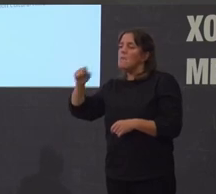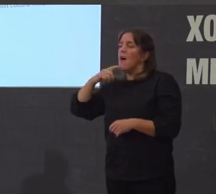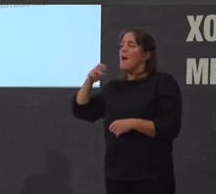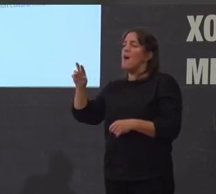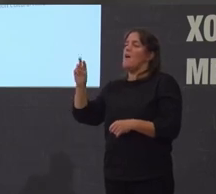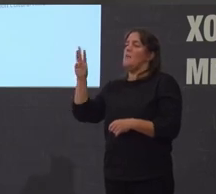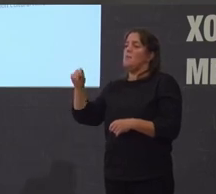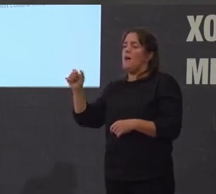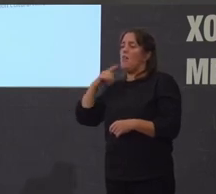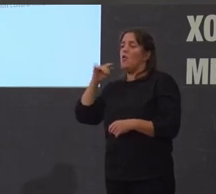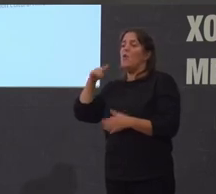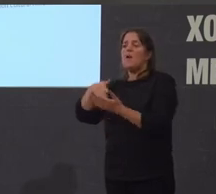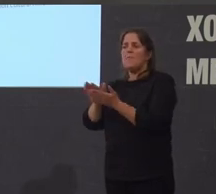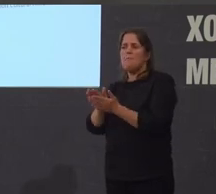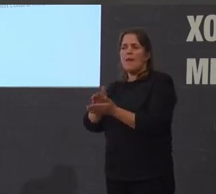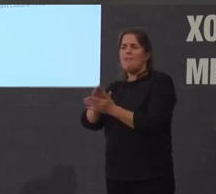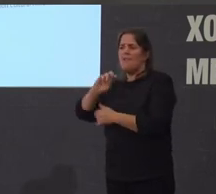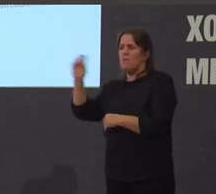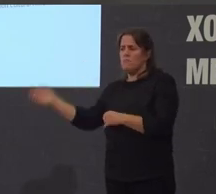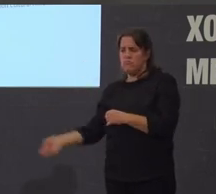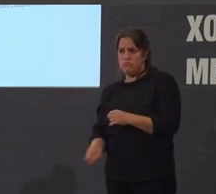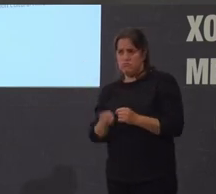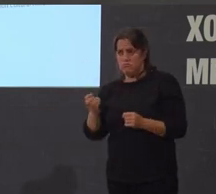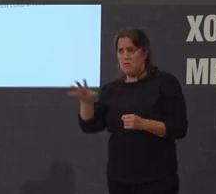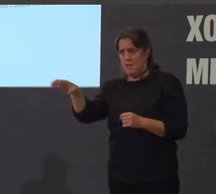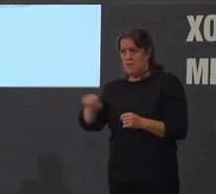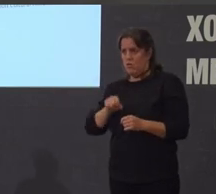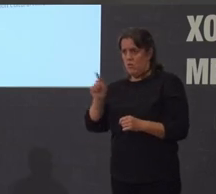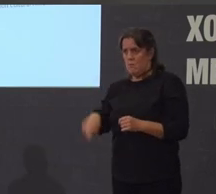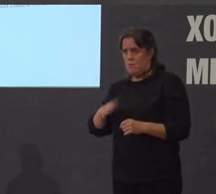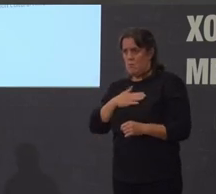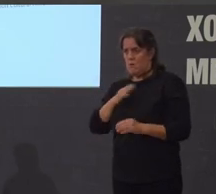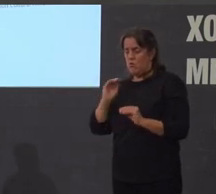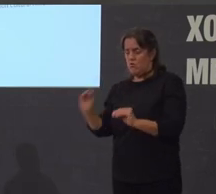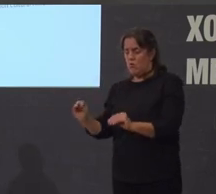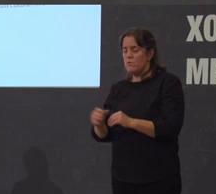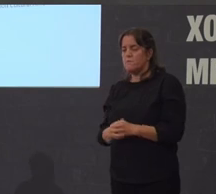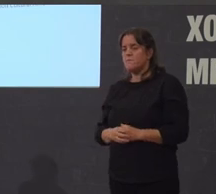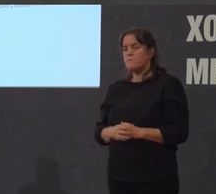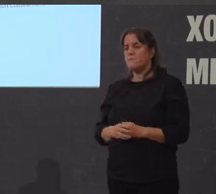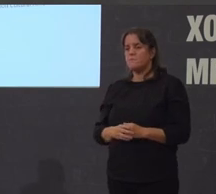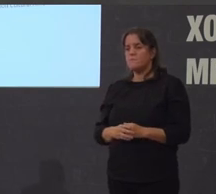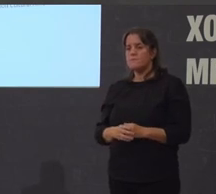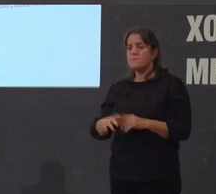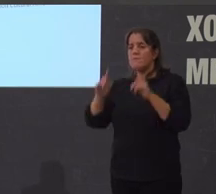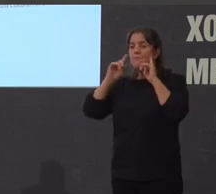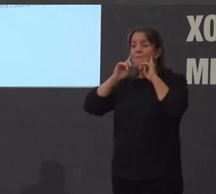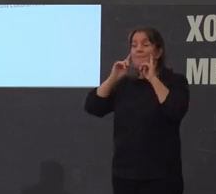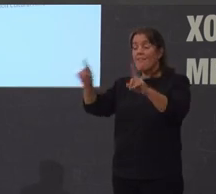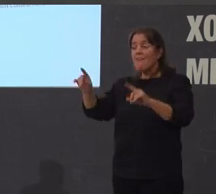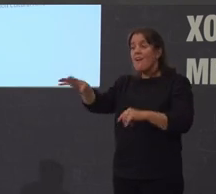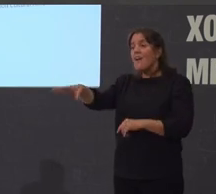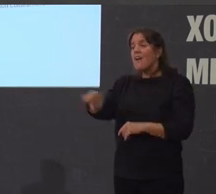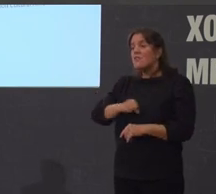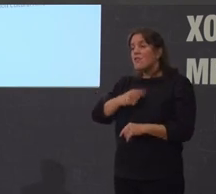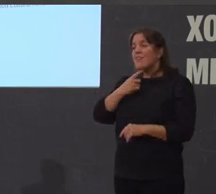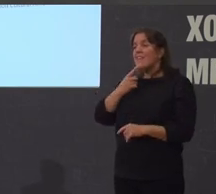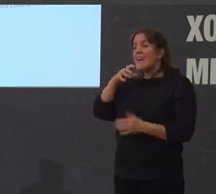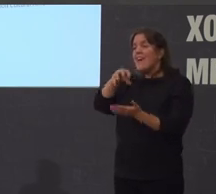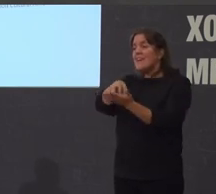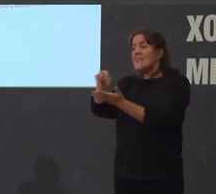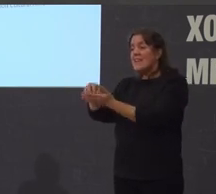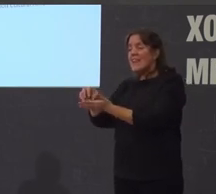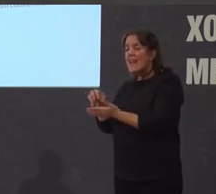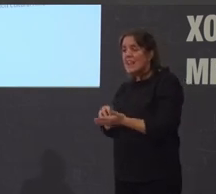paz a su imprenta y otras y otras propiedades no caso de incautación de entidades centrarse